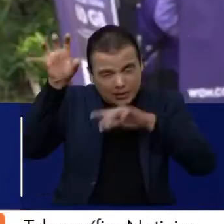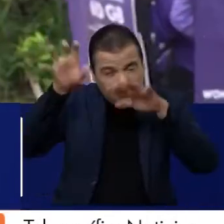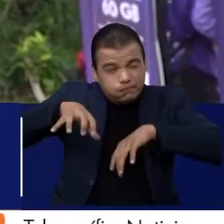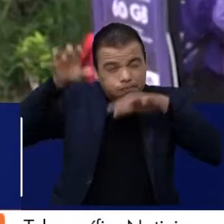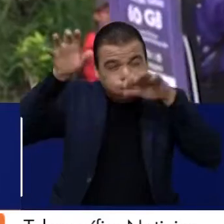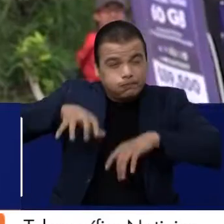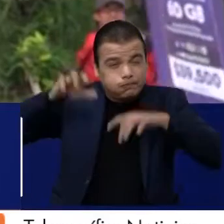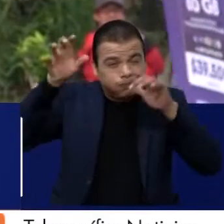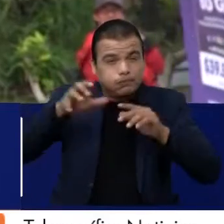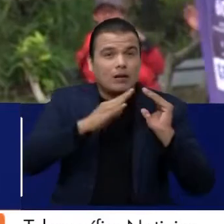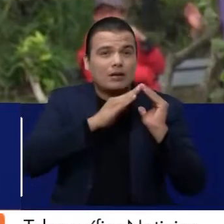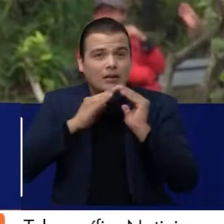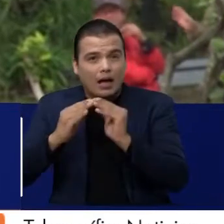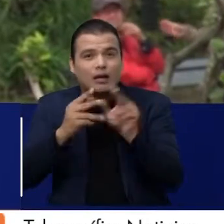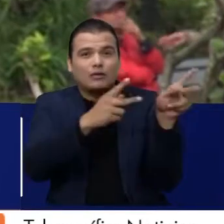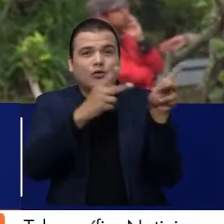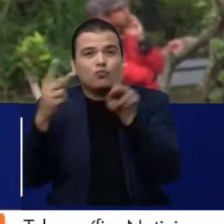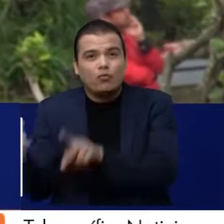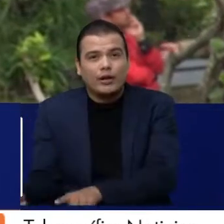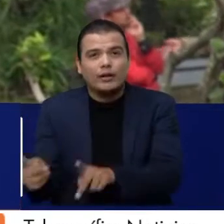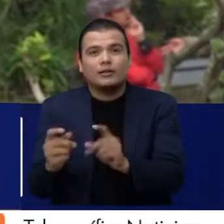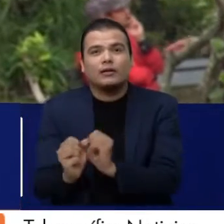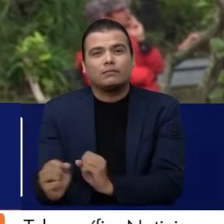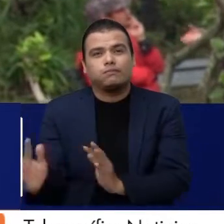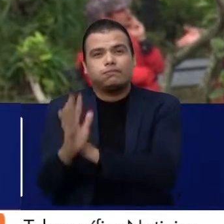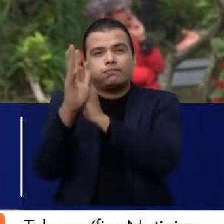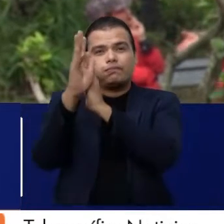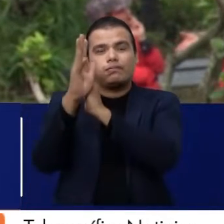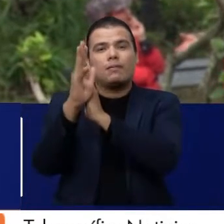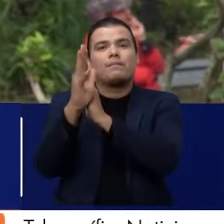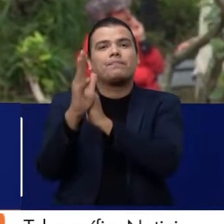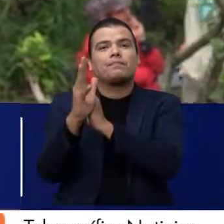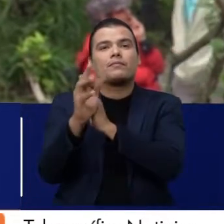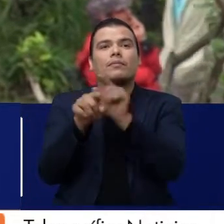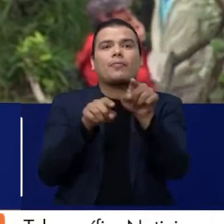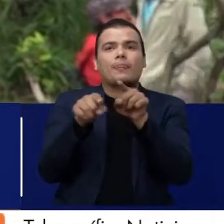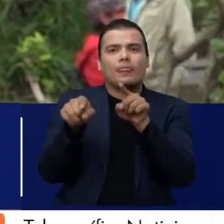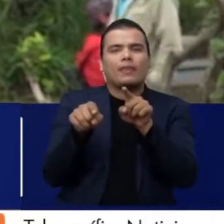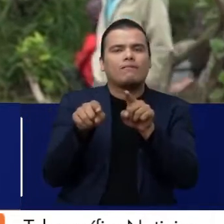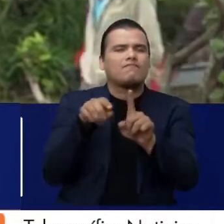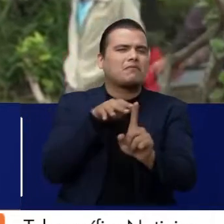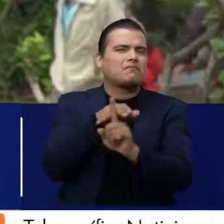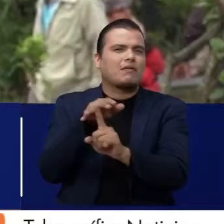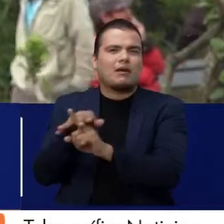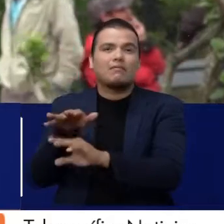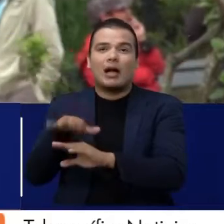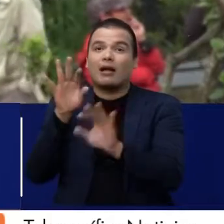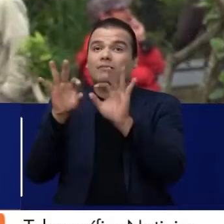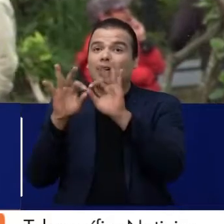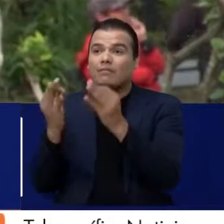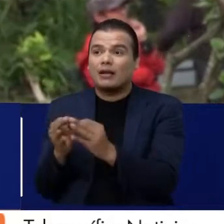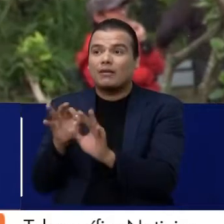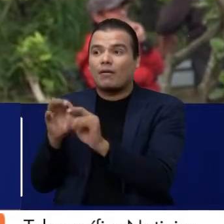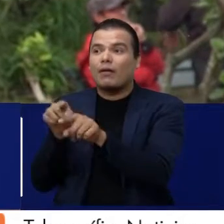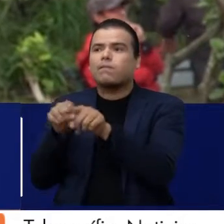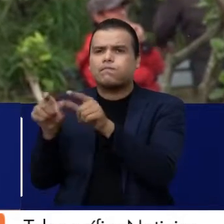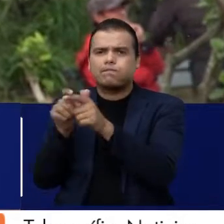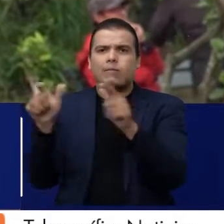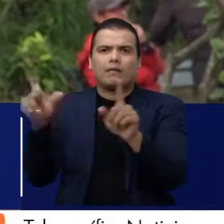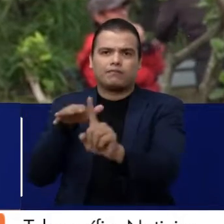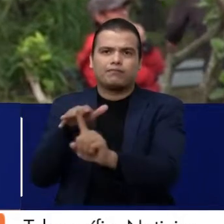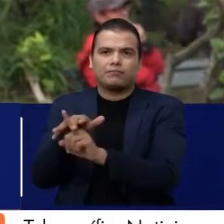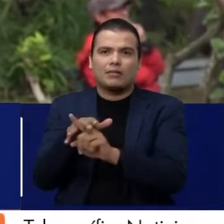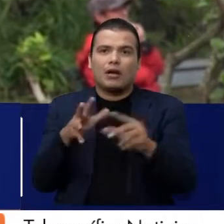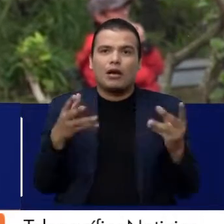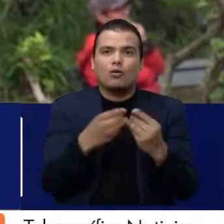afectaciones en viviendas, puentes, cultivos y también varias familias damnificadas. La preocupación de las autoridades aumenta